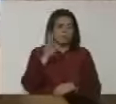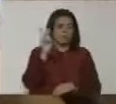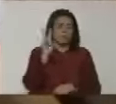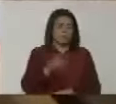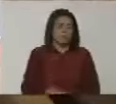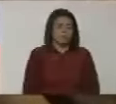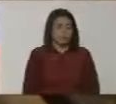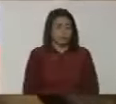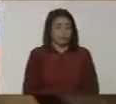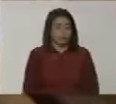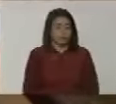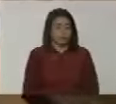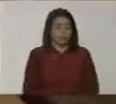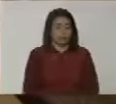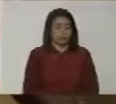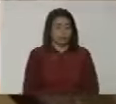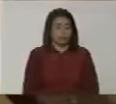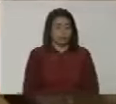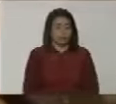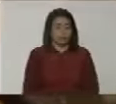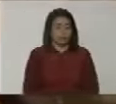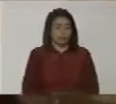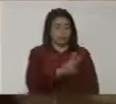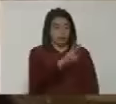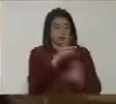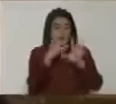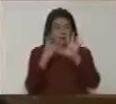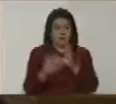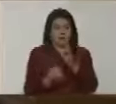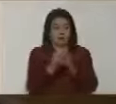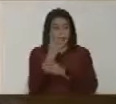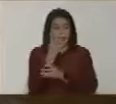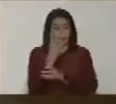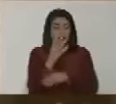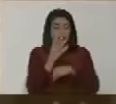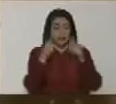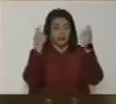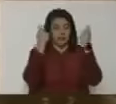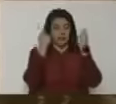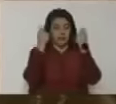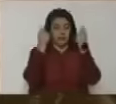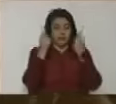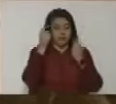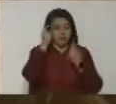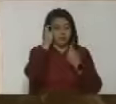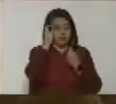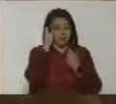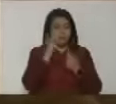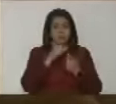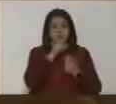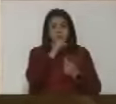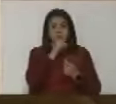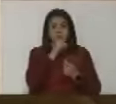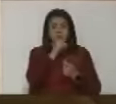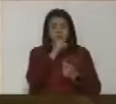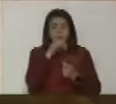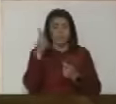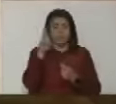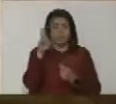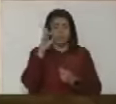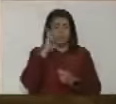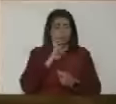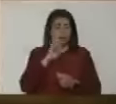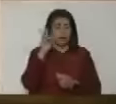Bolivariana de Venezuela. Que el 29 de mayo se celebra el Día del Adulto Mayor en la